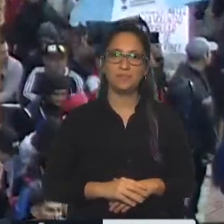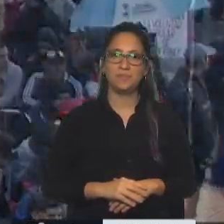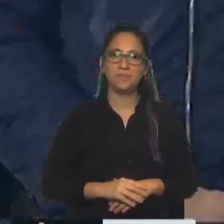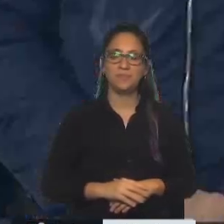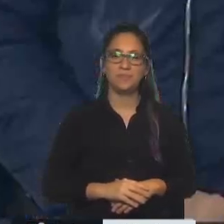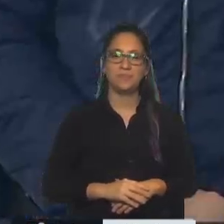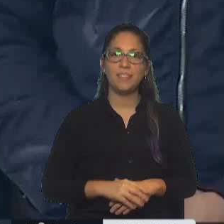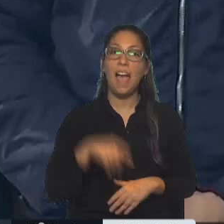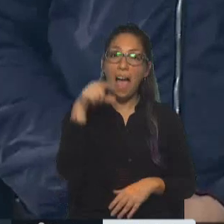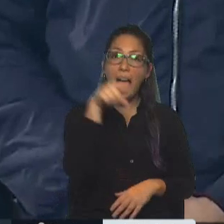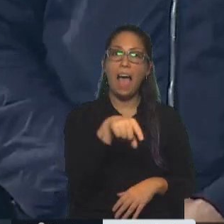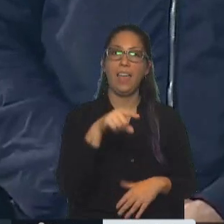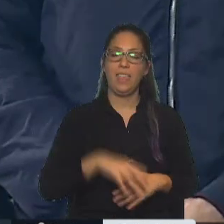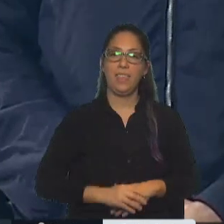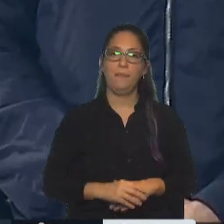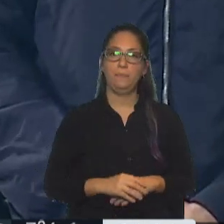Es ahí